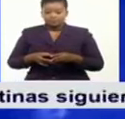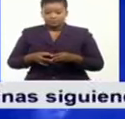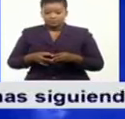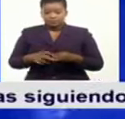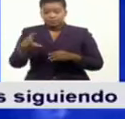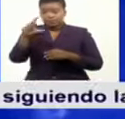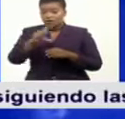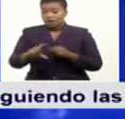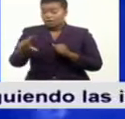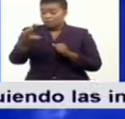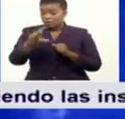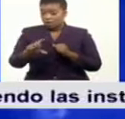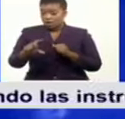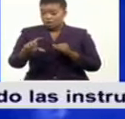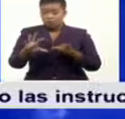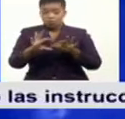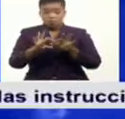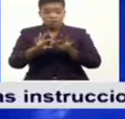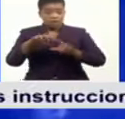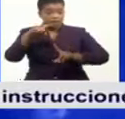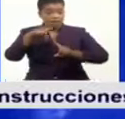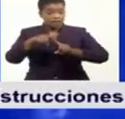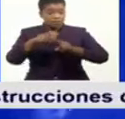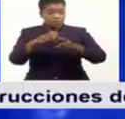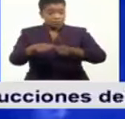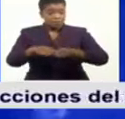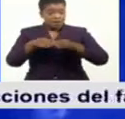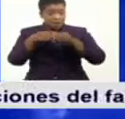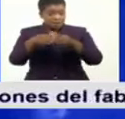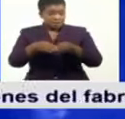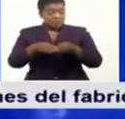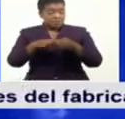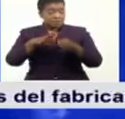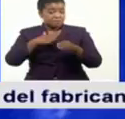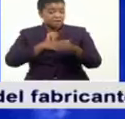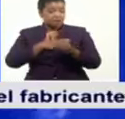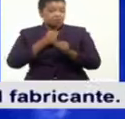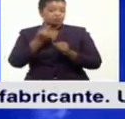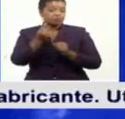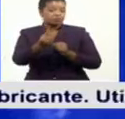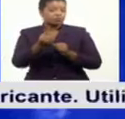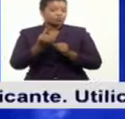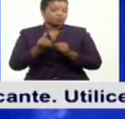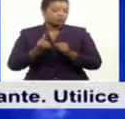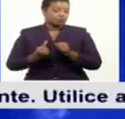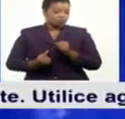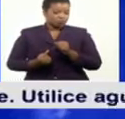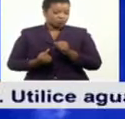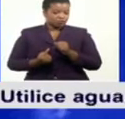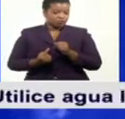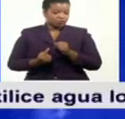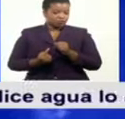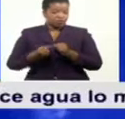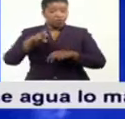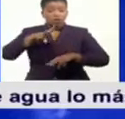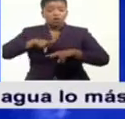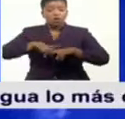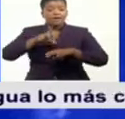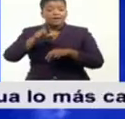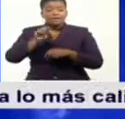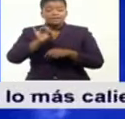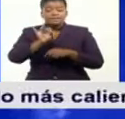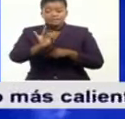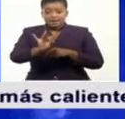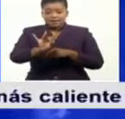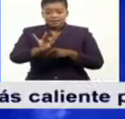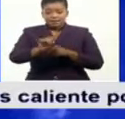Camagüey, Guantánamo y Granma con un evento cada uno, Holguín con 7 y la